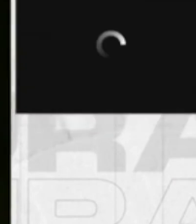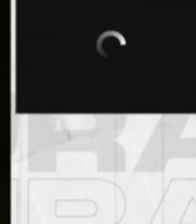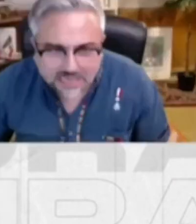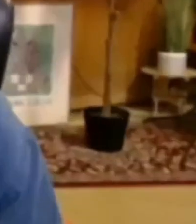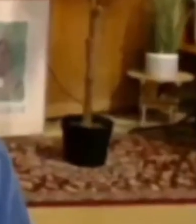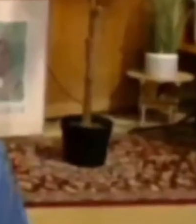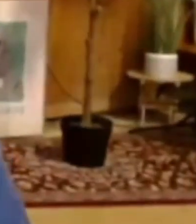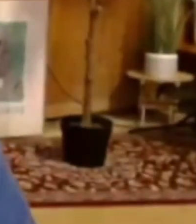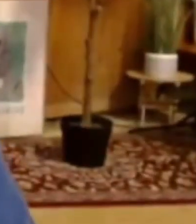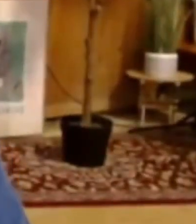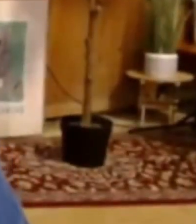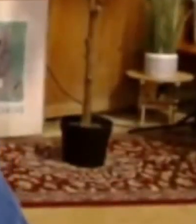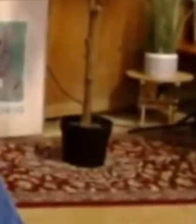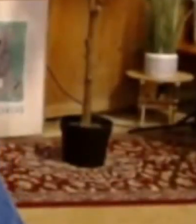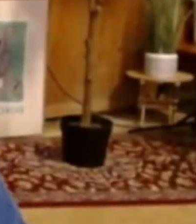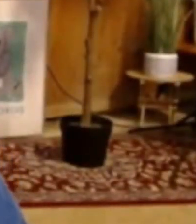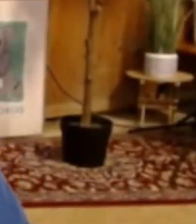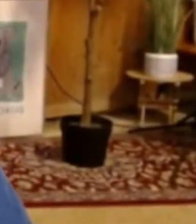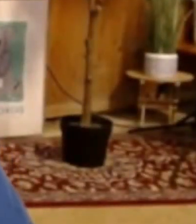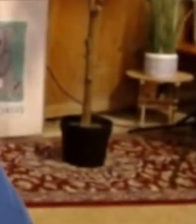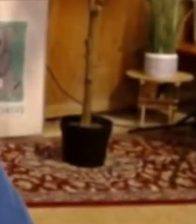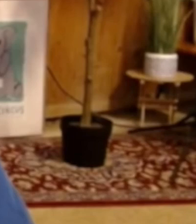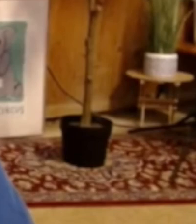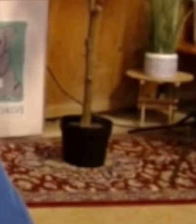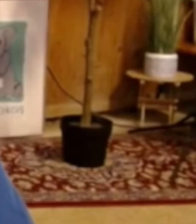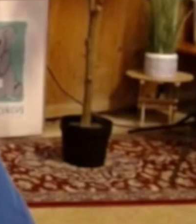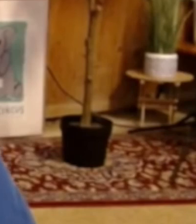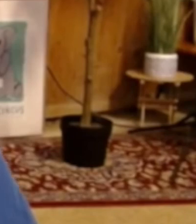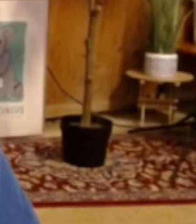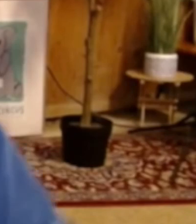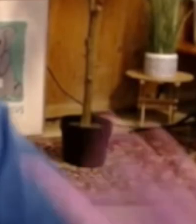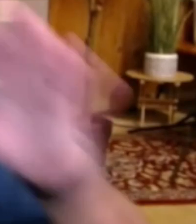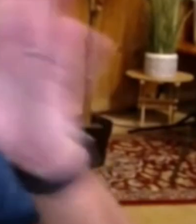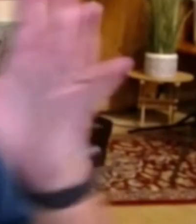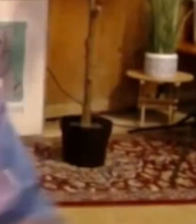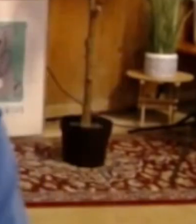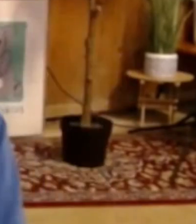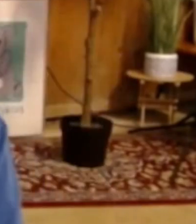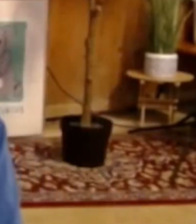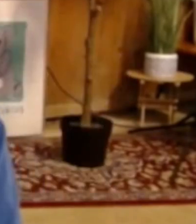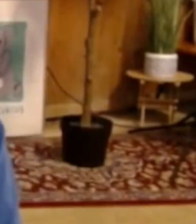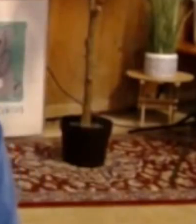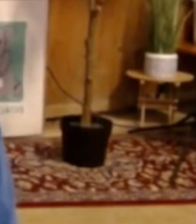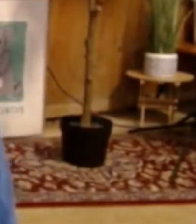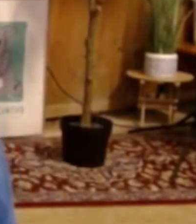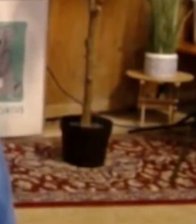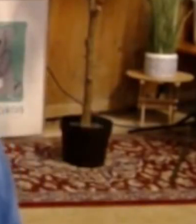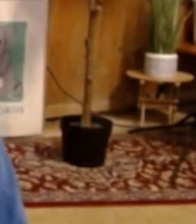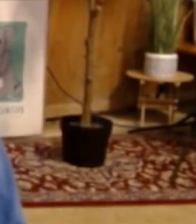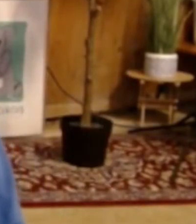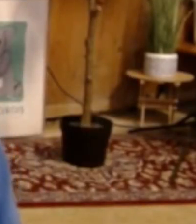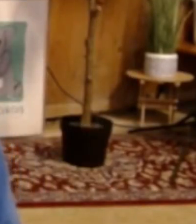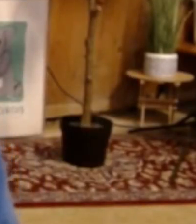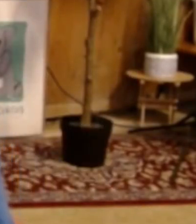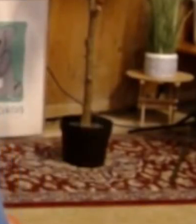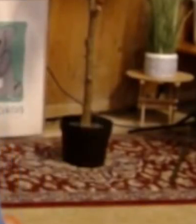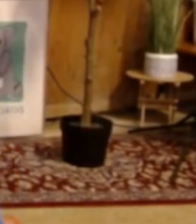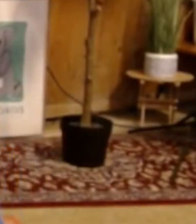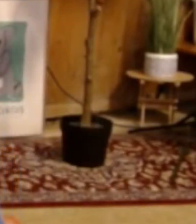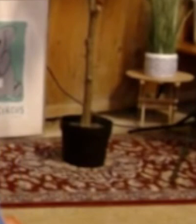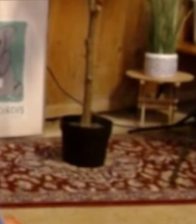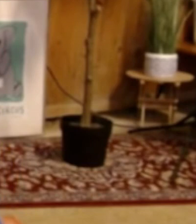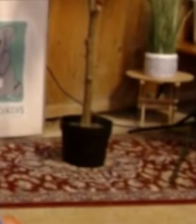Hay más momentos interesantes, hay otro momento en el que, bueno, pues captamos estos fuegos artificiales tan bonitos, tan padres